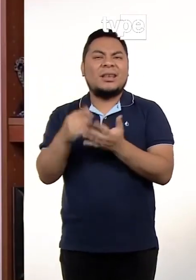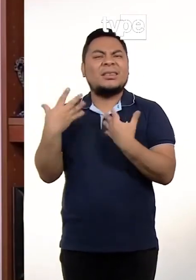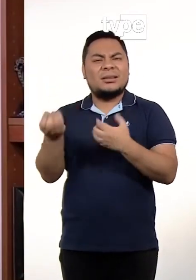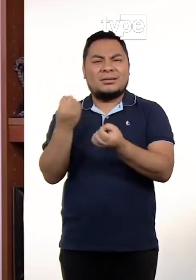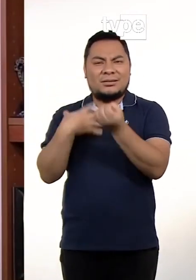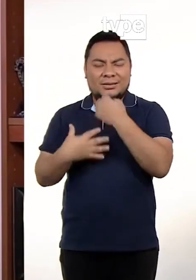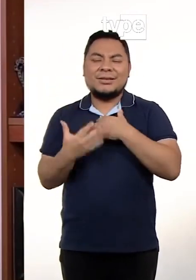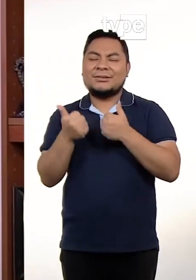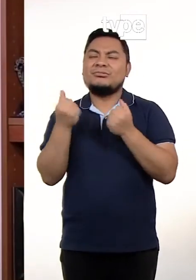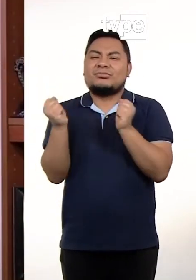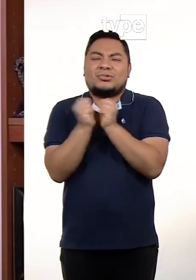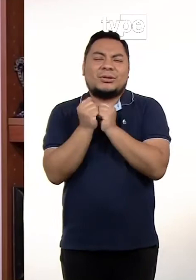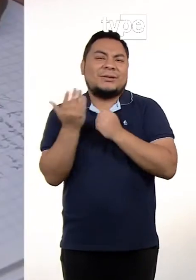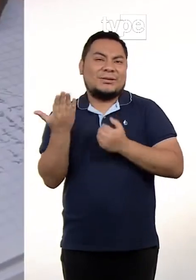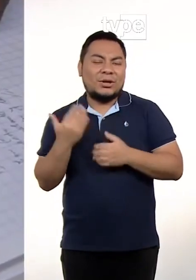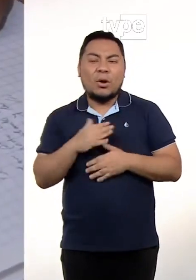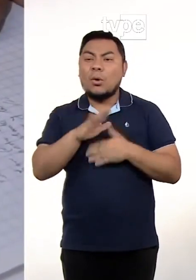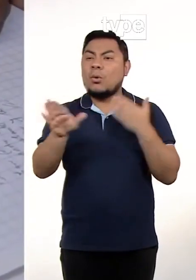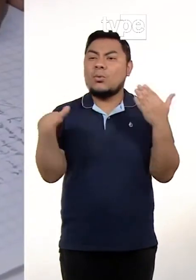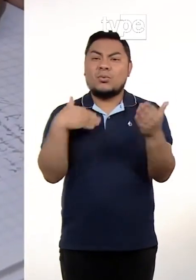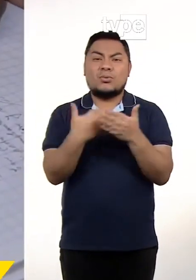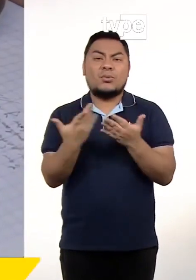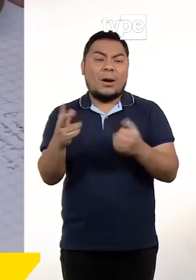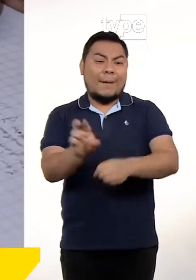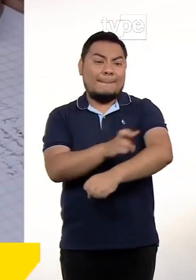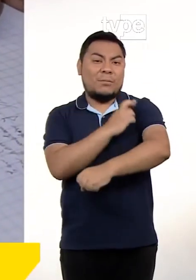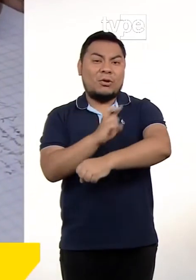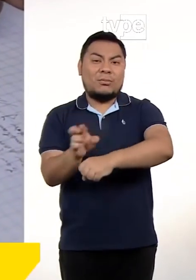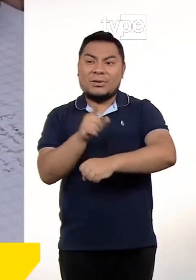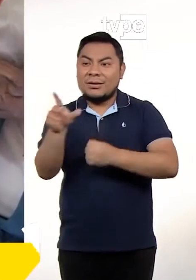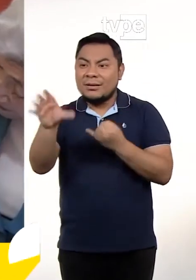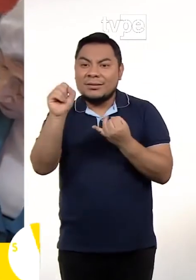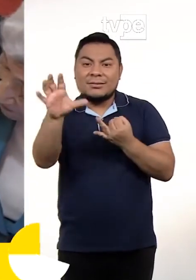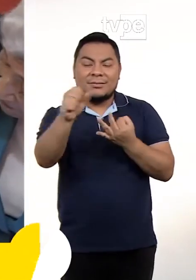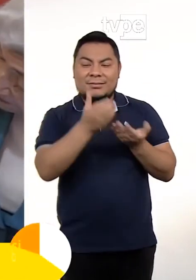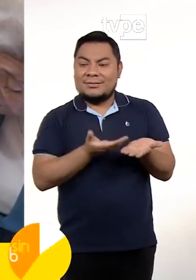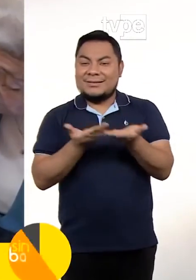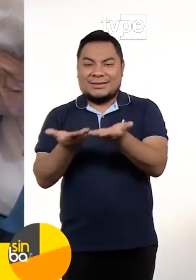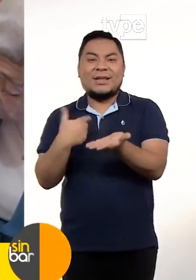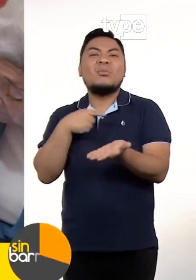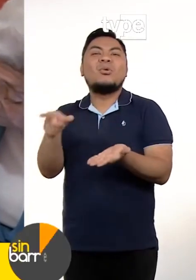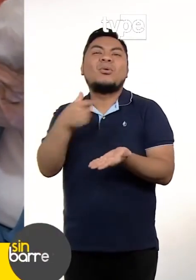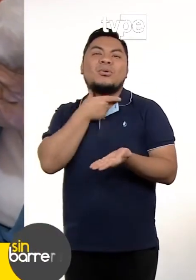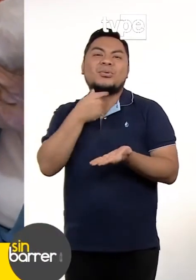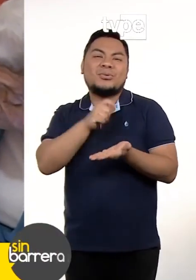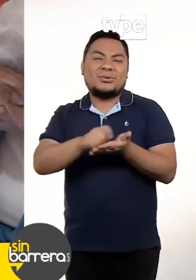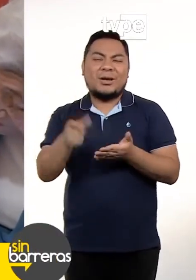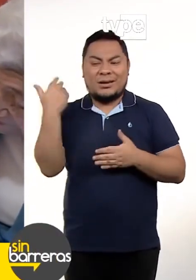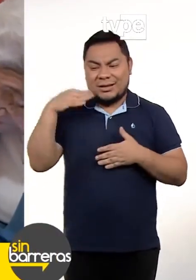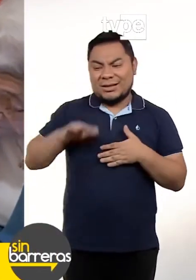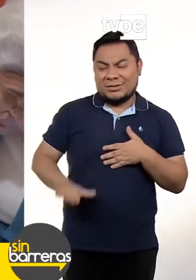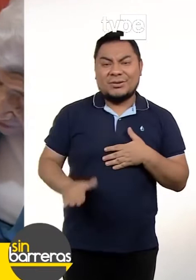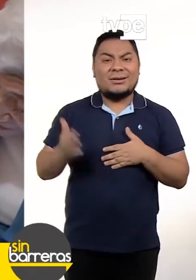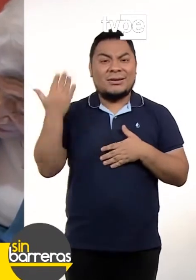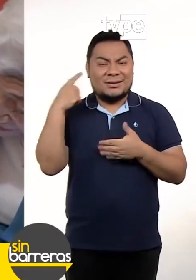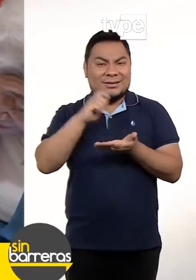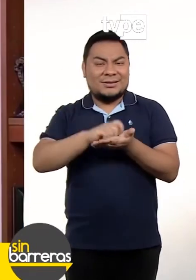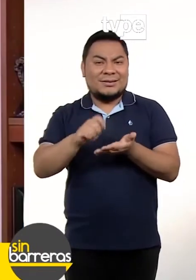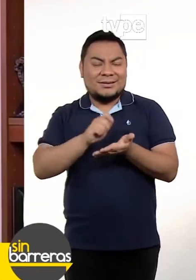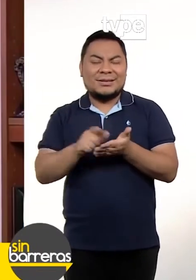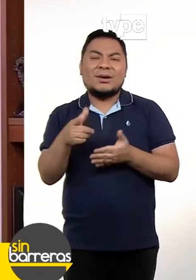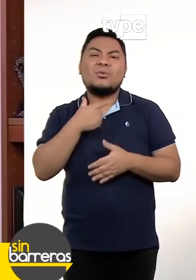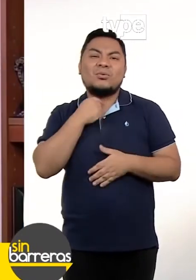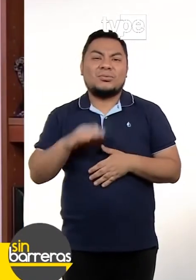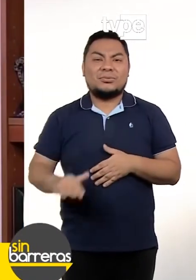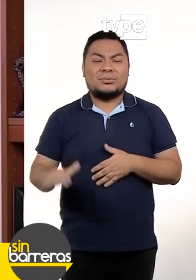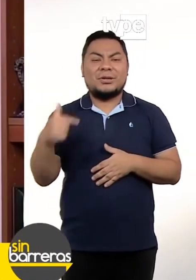presente ese don que Dios le ha dado, ¿no? Empecé a recopilar todas las poesías que encontraba. Mi mamá tenía poesías desde muy pequeña, pero mi